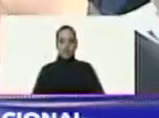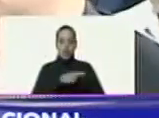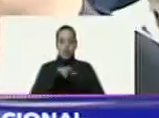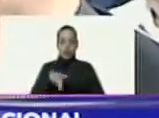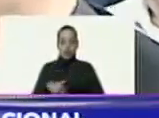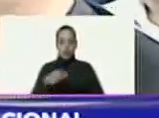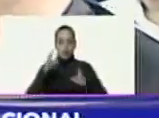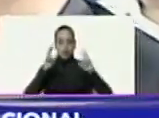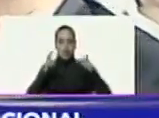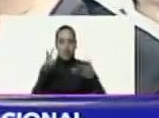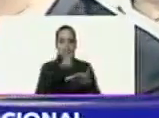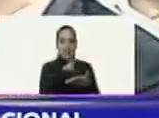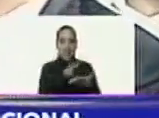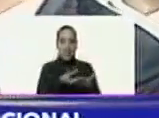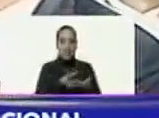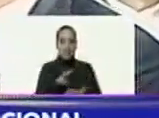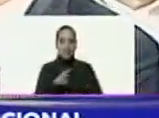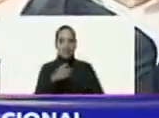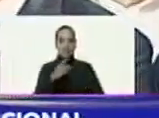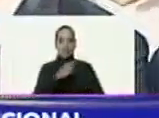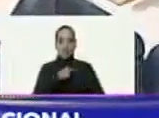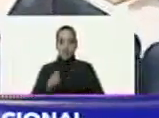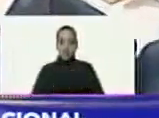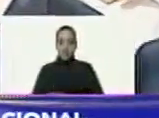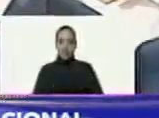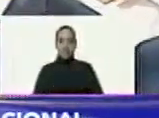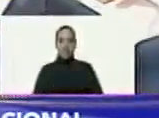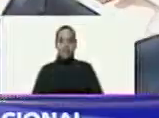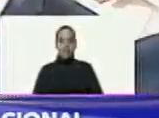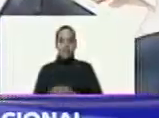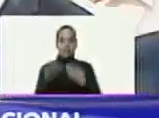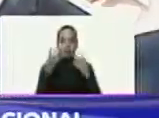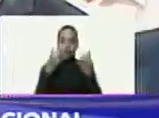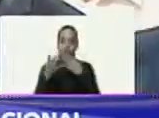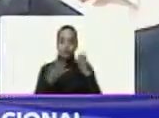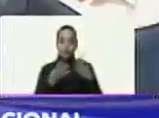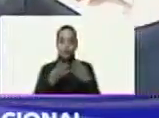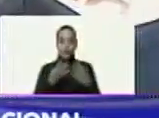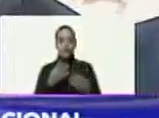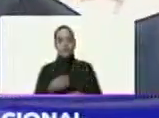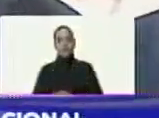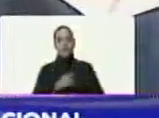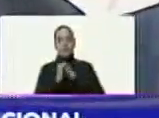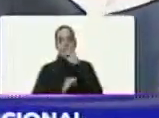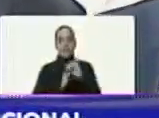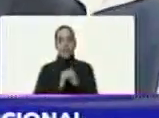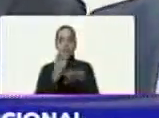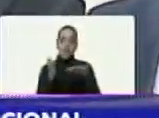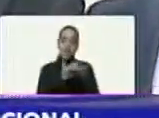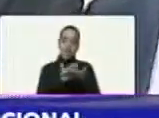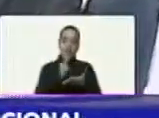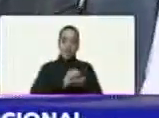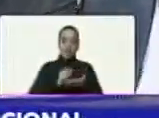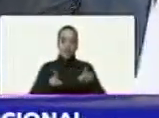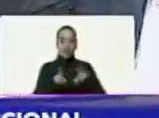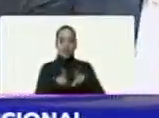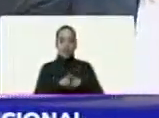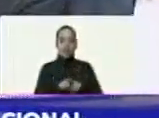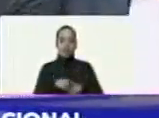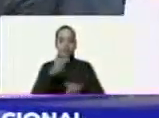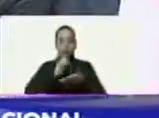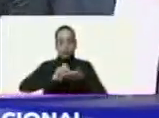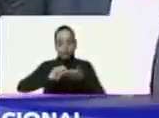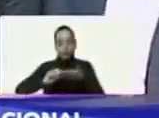leer China para esta edición de la FILBEN, el libro se convierte en una pluma para escribir un nuevo capítulo